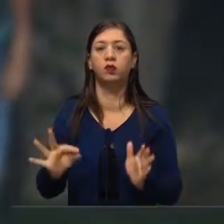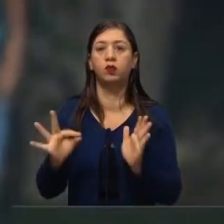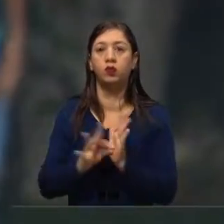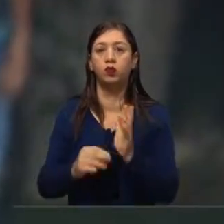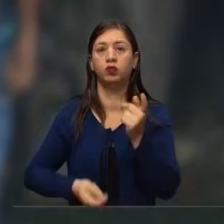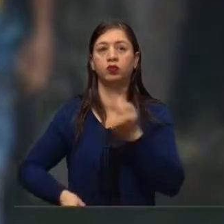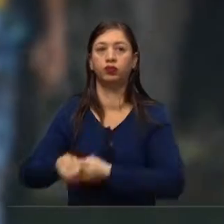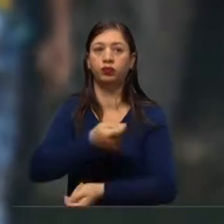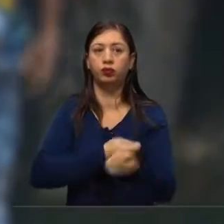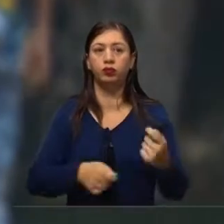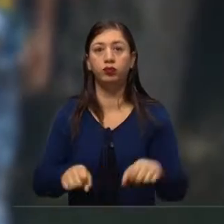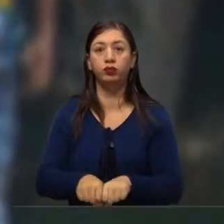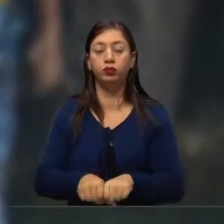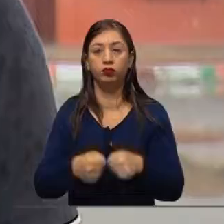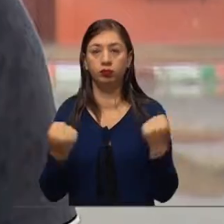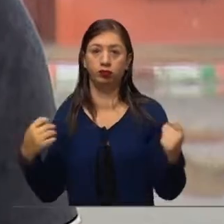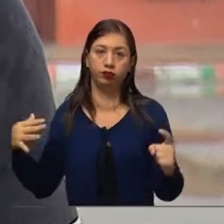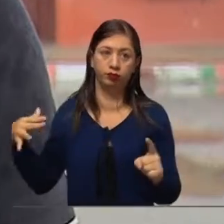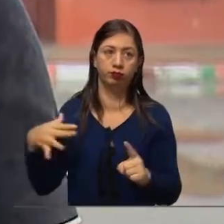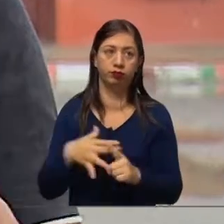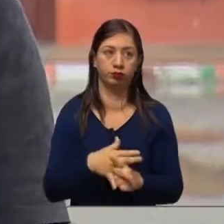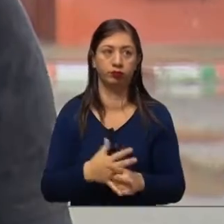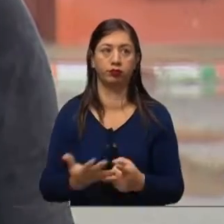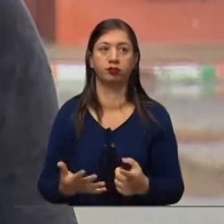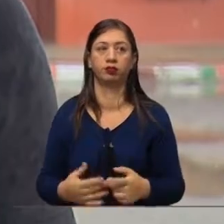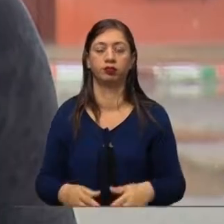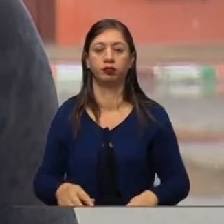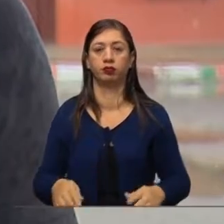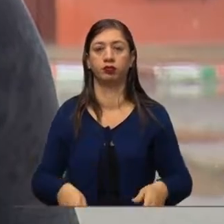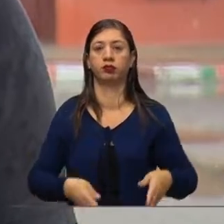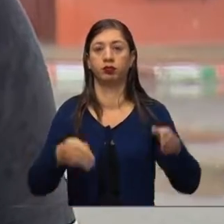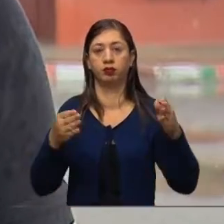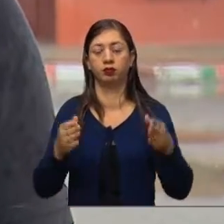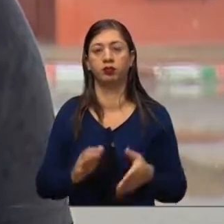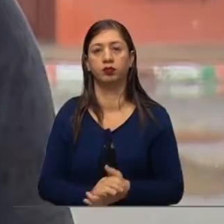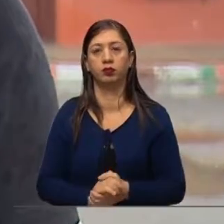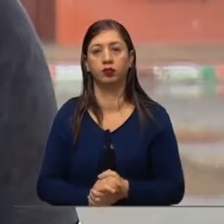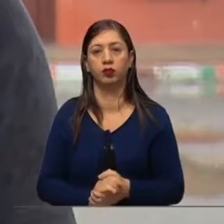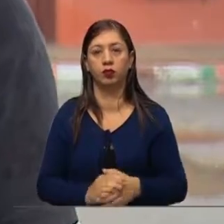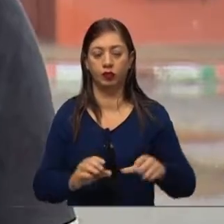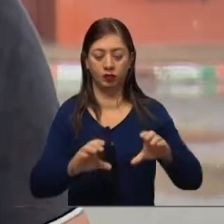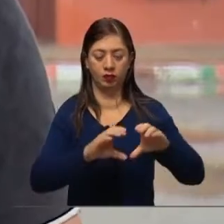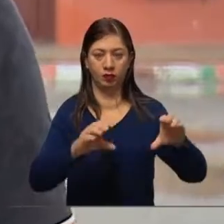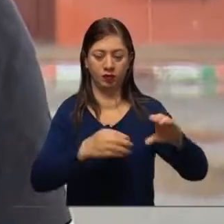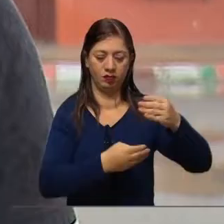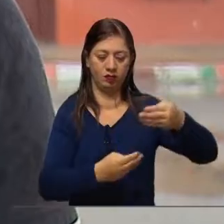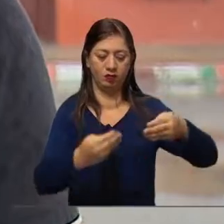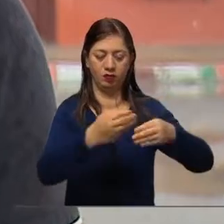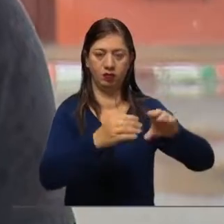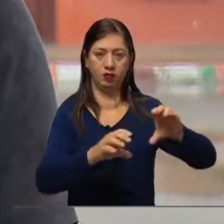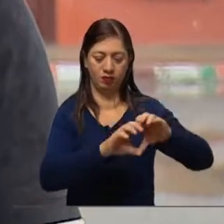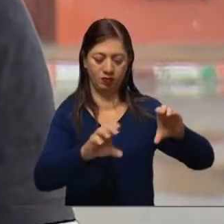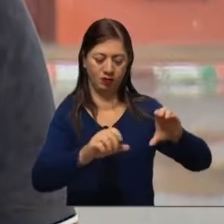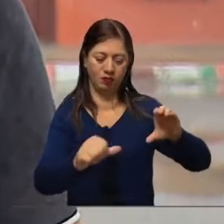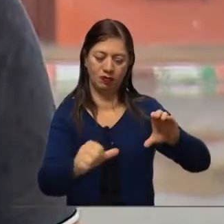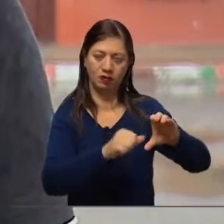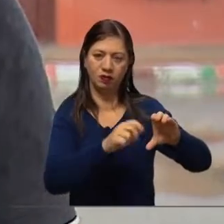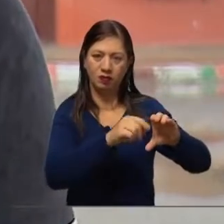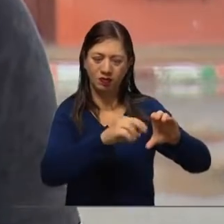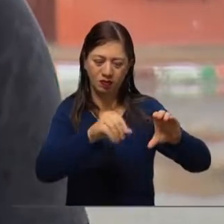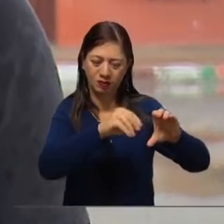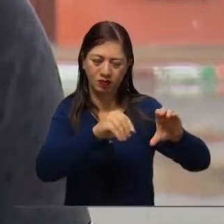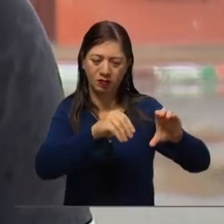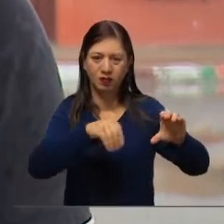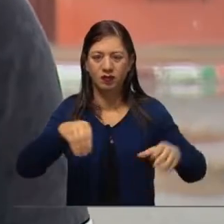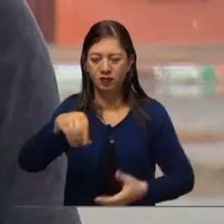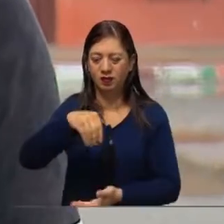drogas, daño a bien privado, respecto a que utilizan el ladrillo como insumo para realizar pues